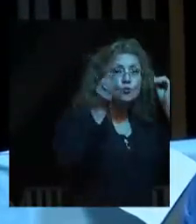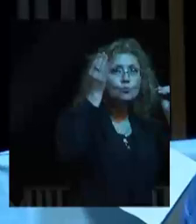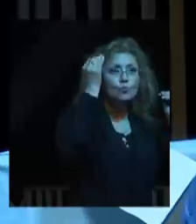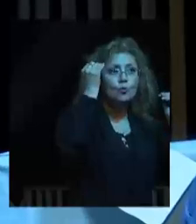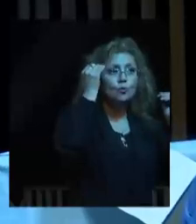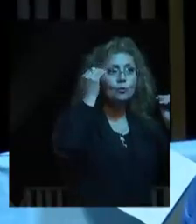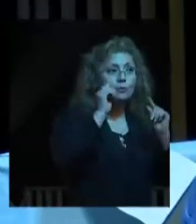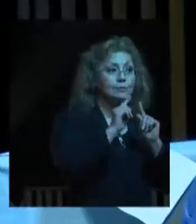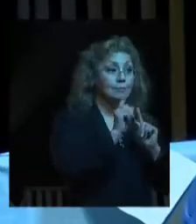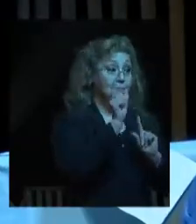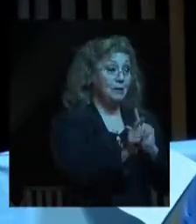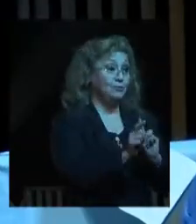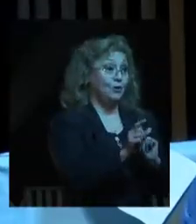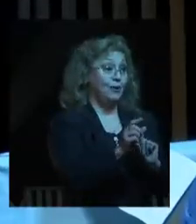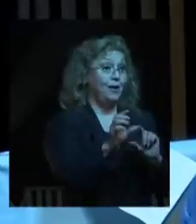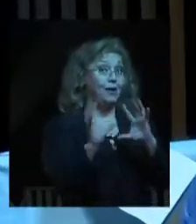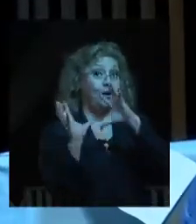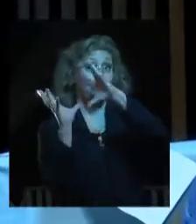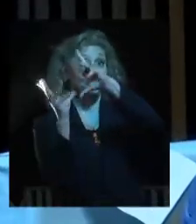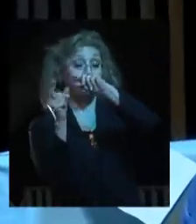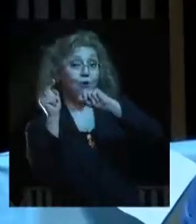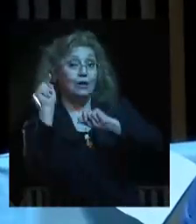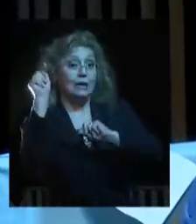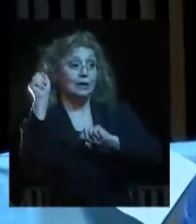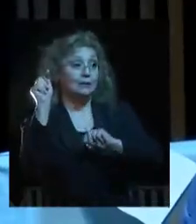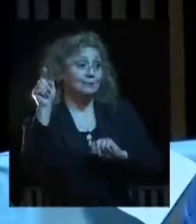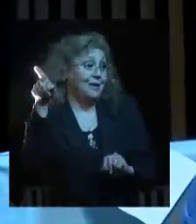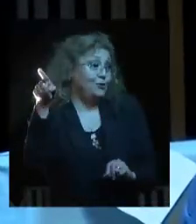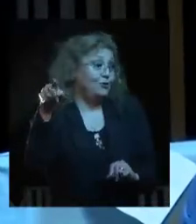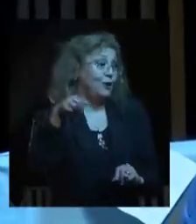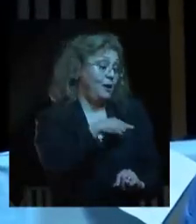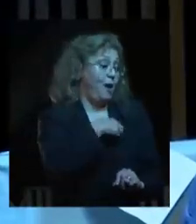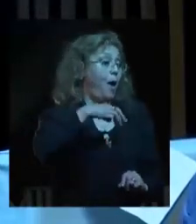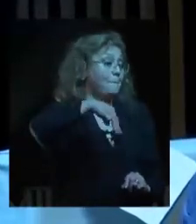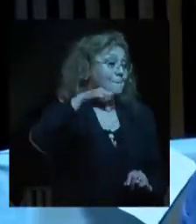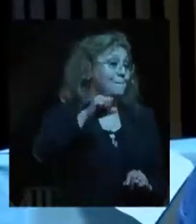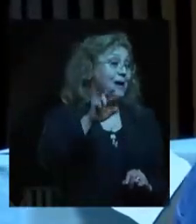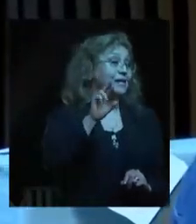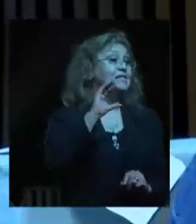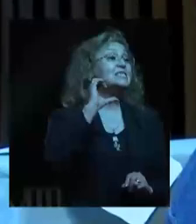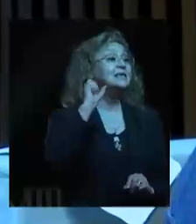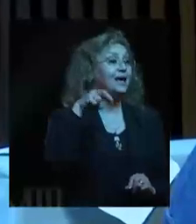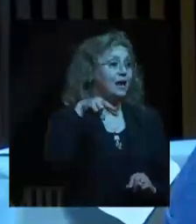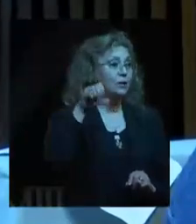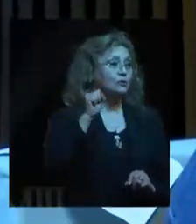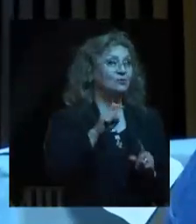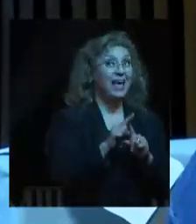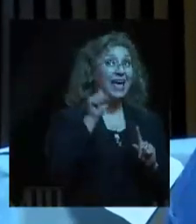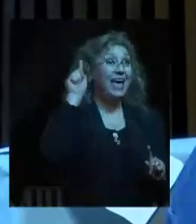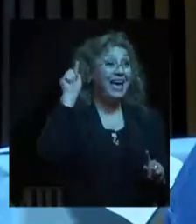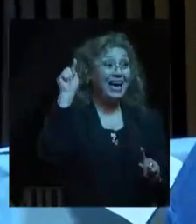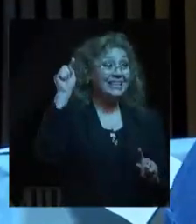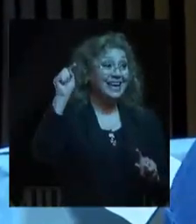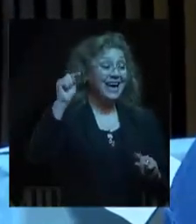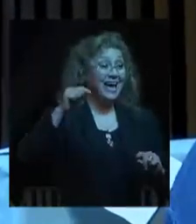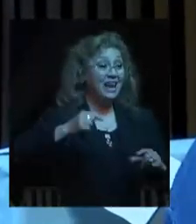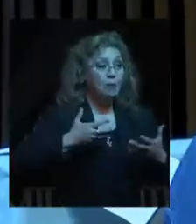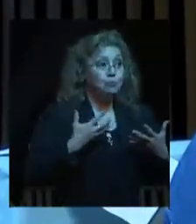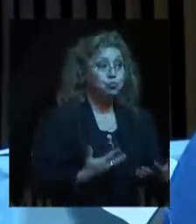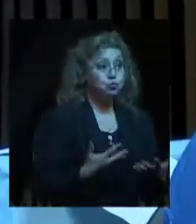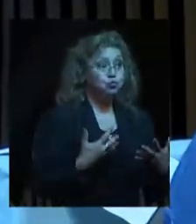marcianos. Porque los que se vayan a Marte van a ser marcianos. Esos gallos están fritos porque en Marte la gravedad es